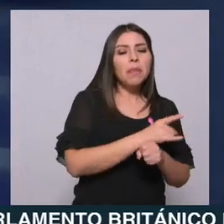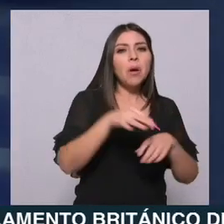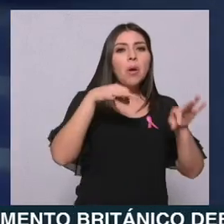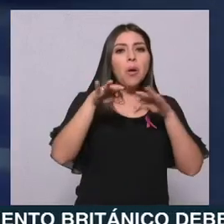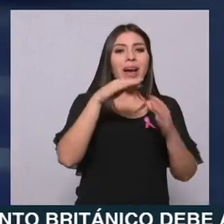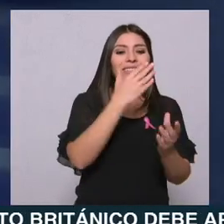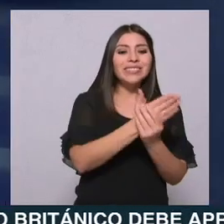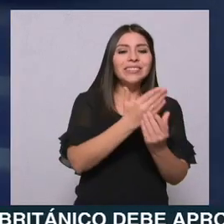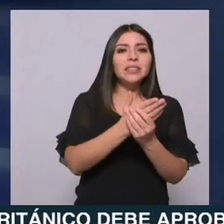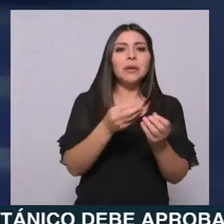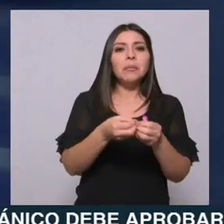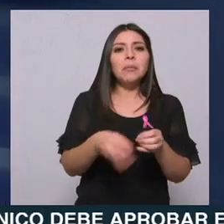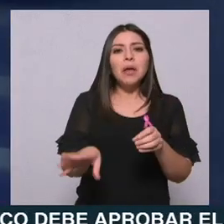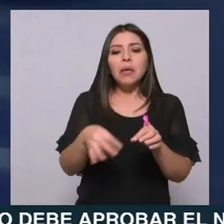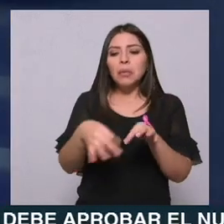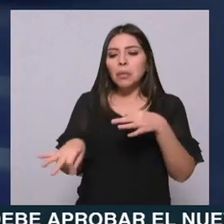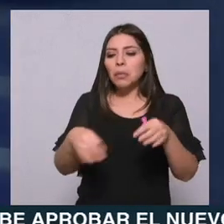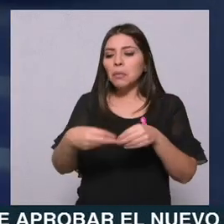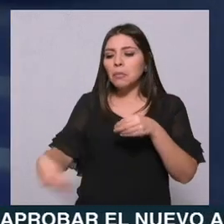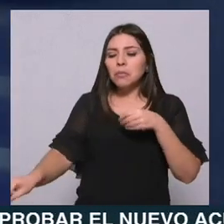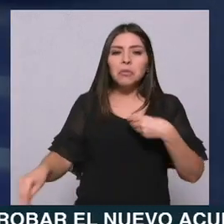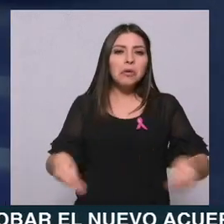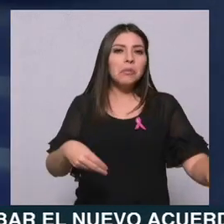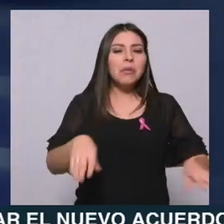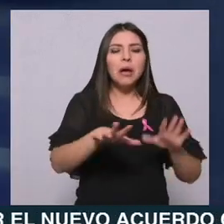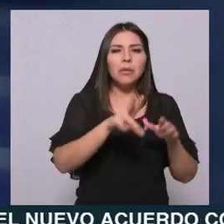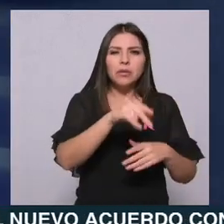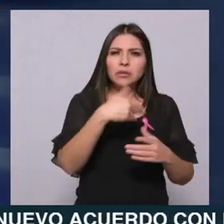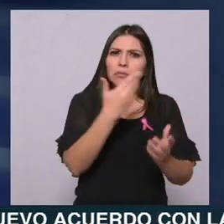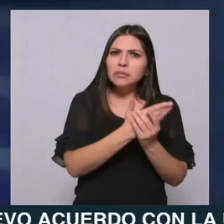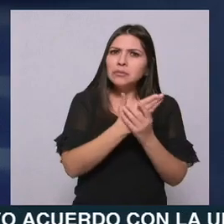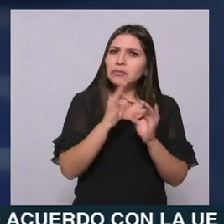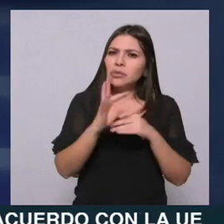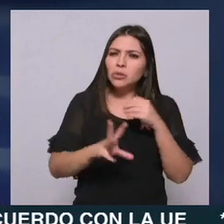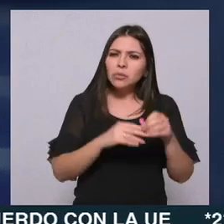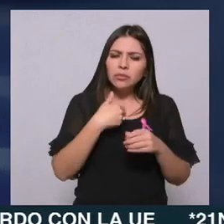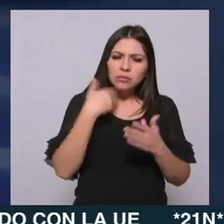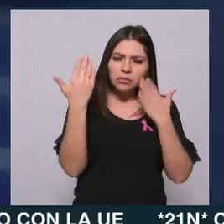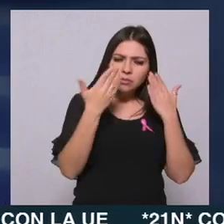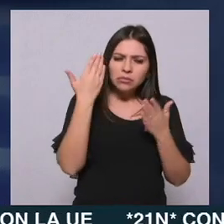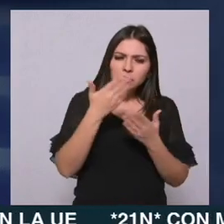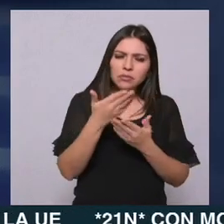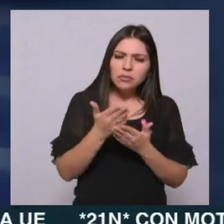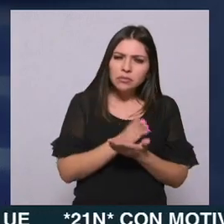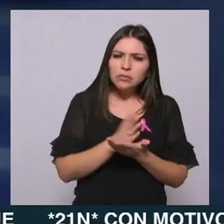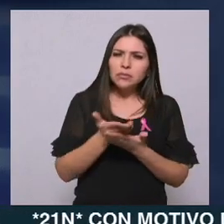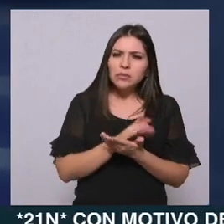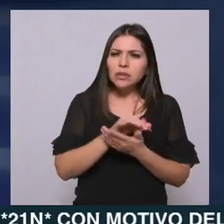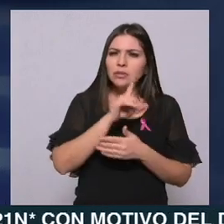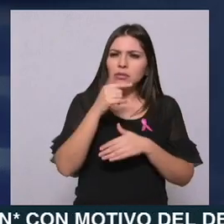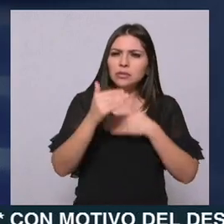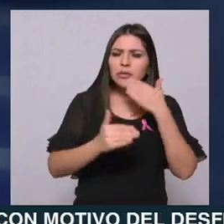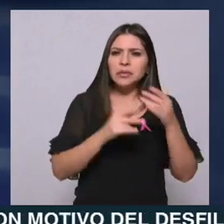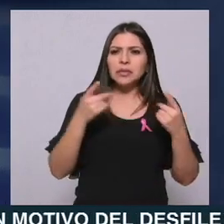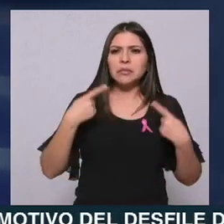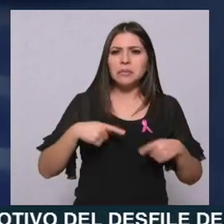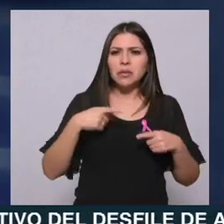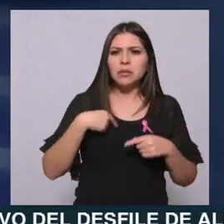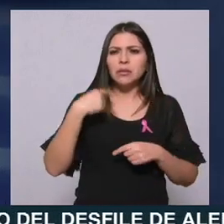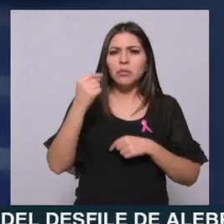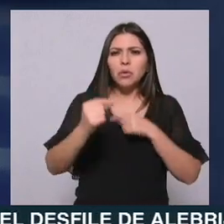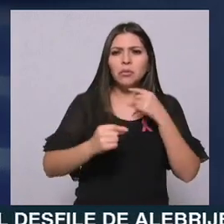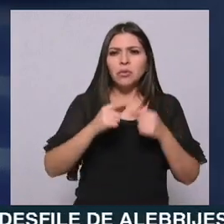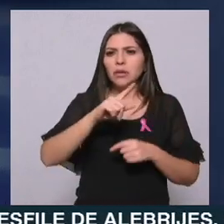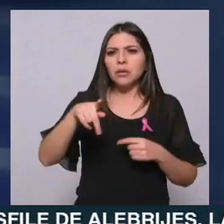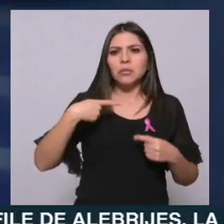perdidas. Y se quedó ahí, lo trabajé en la tesis de licenciatura y conforme fue pasando el tiempo me di cuenta que la gente sabía nada